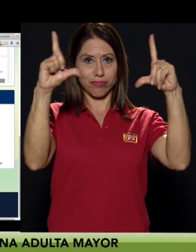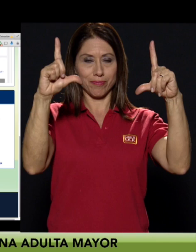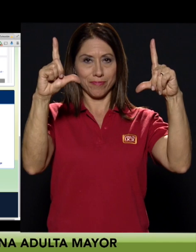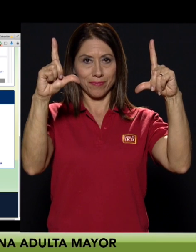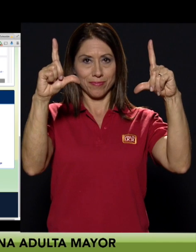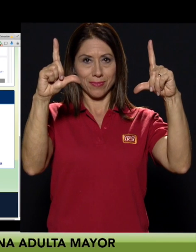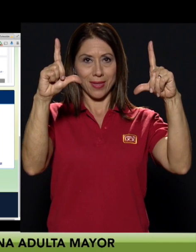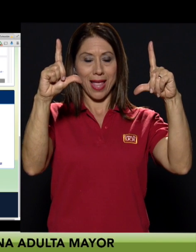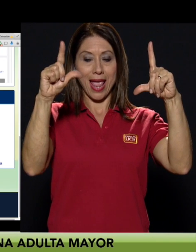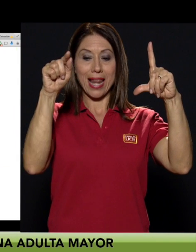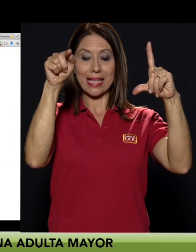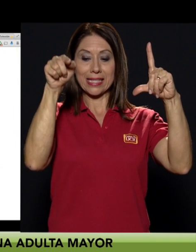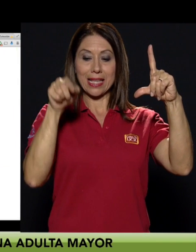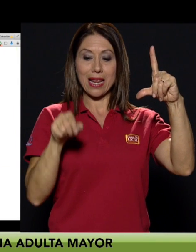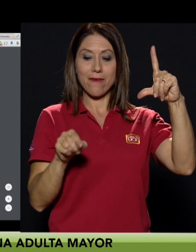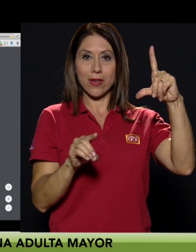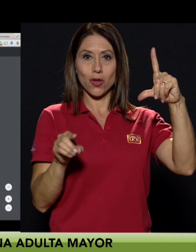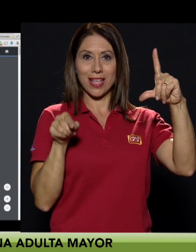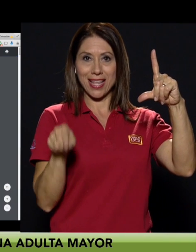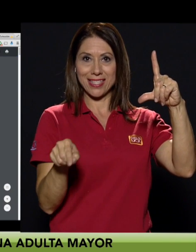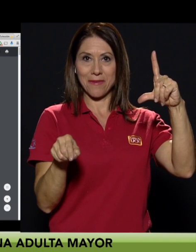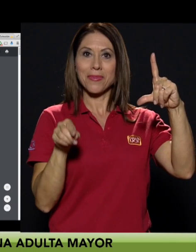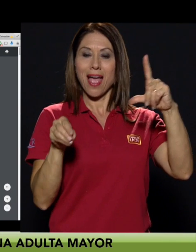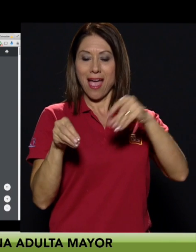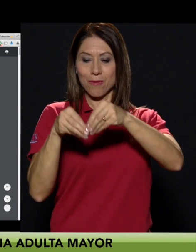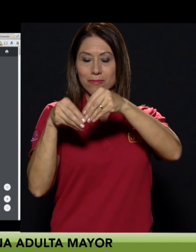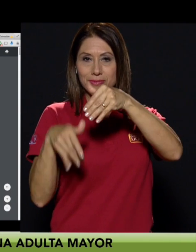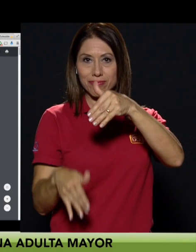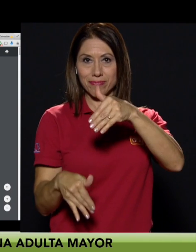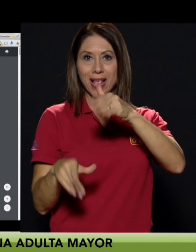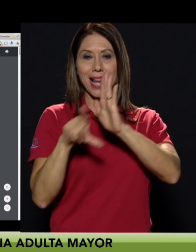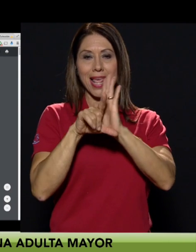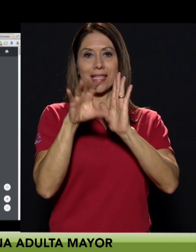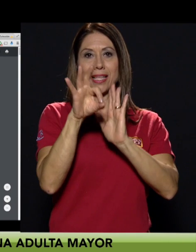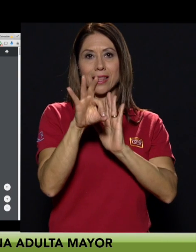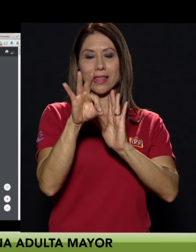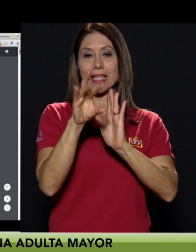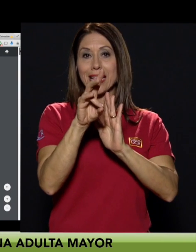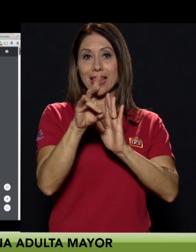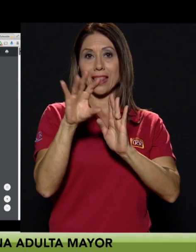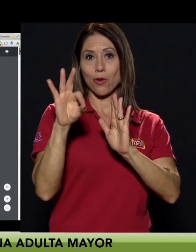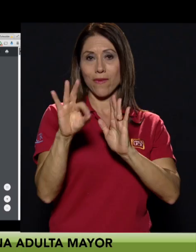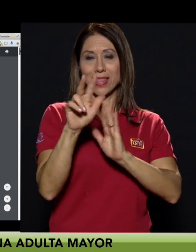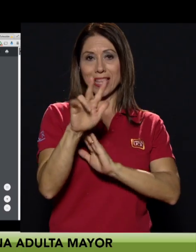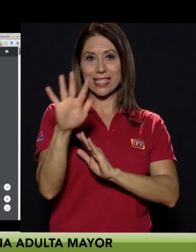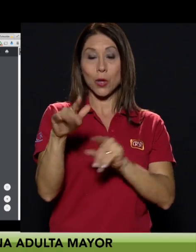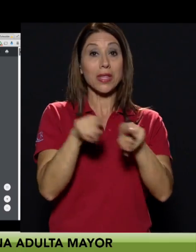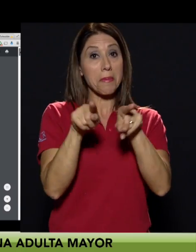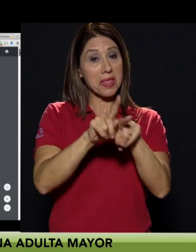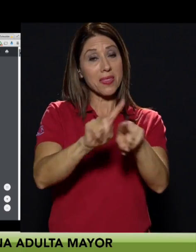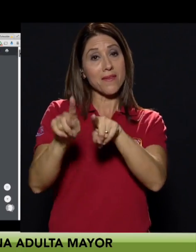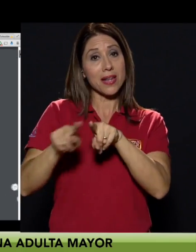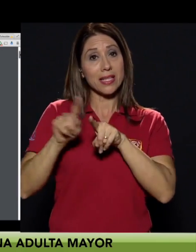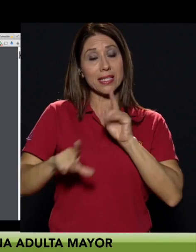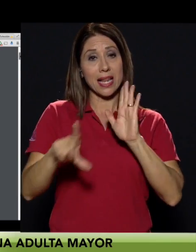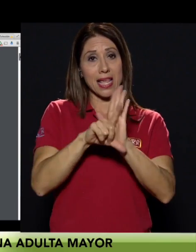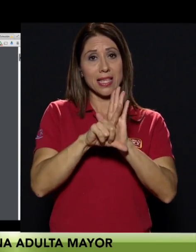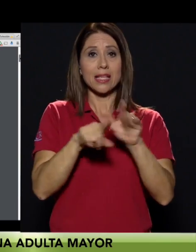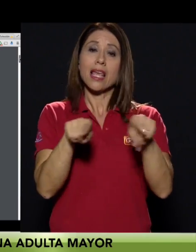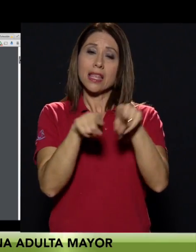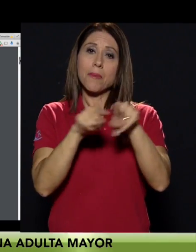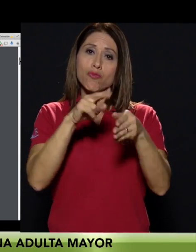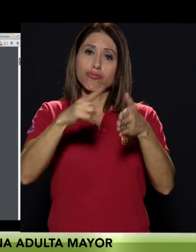derecha. Allí usted encontrará la Ley 7935, además de diversas leyes y decretos nacionales